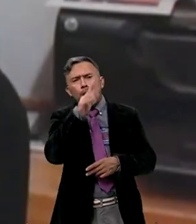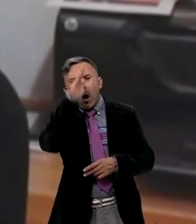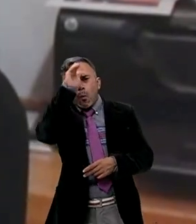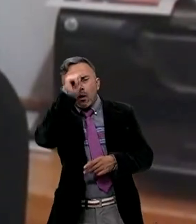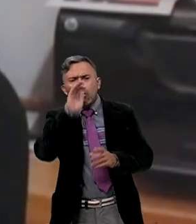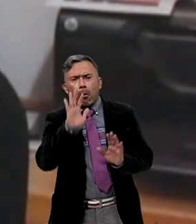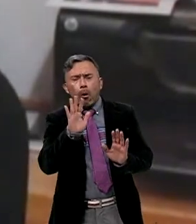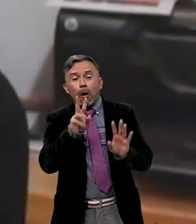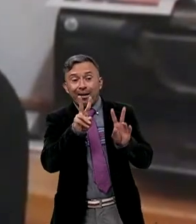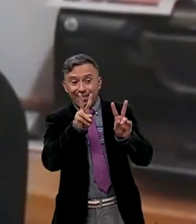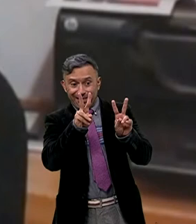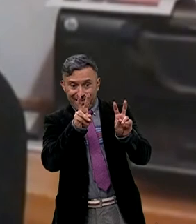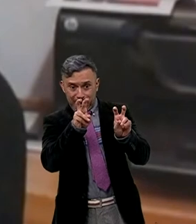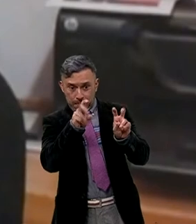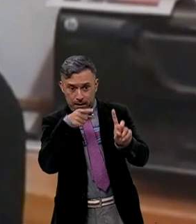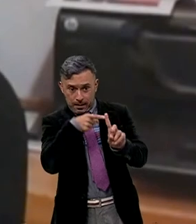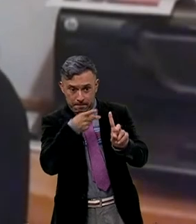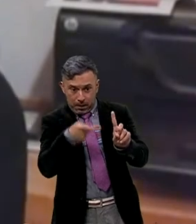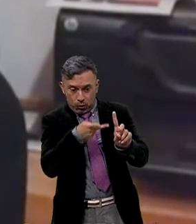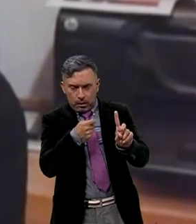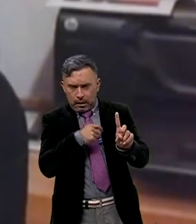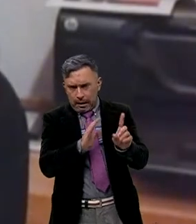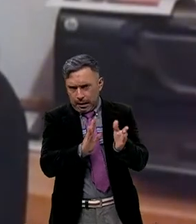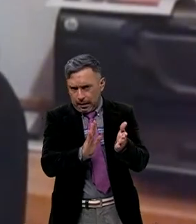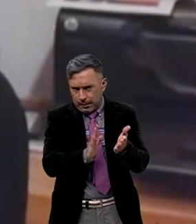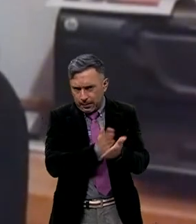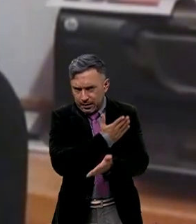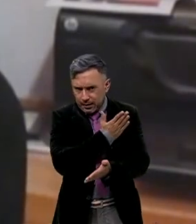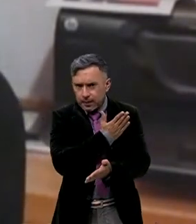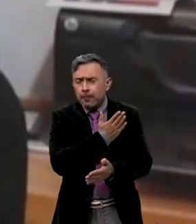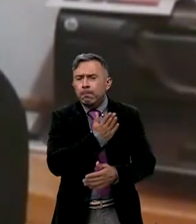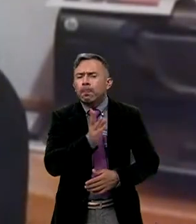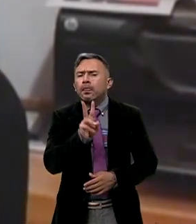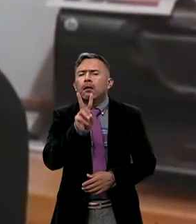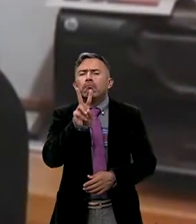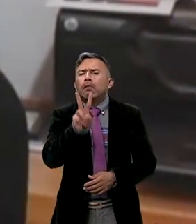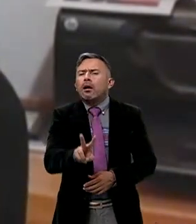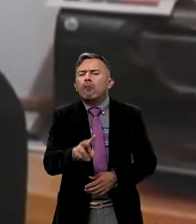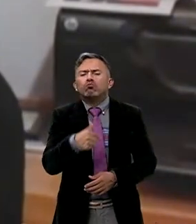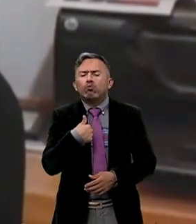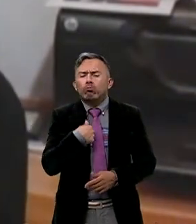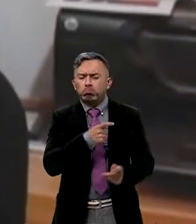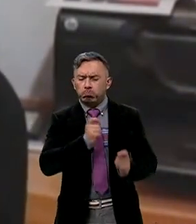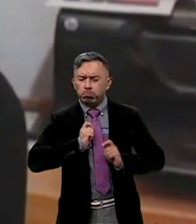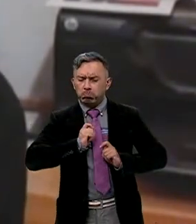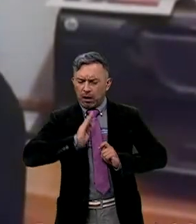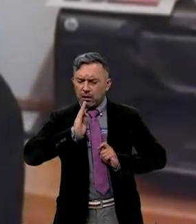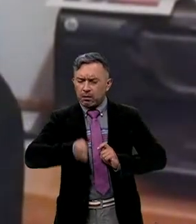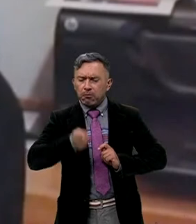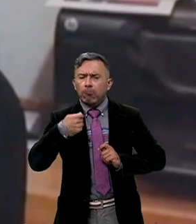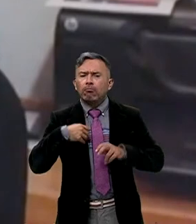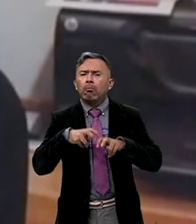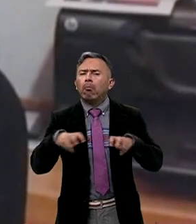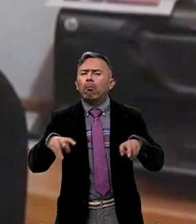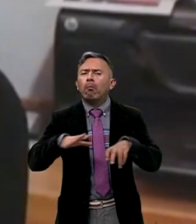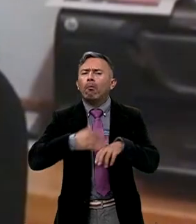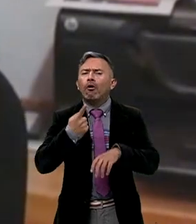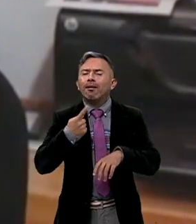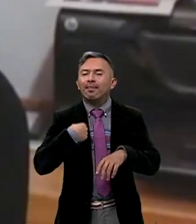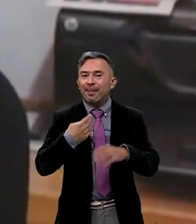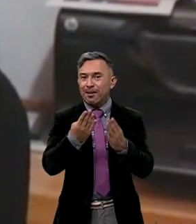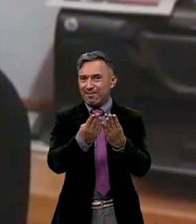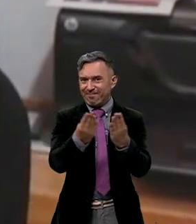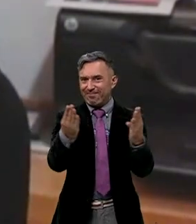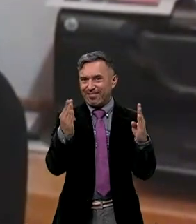que se estaba preguntando lo cierto es que estaban participando allí como funcionarios de